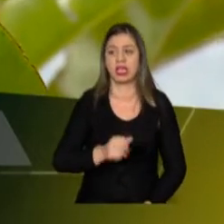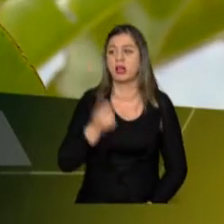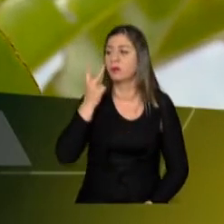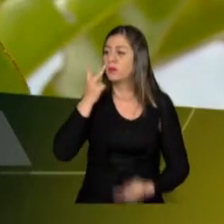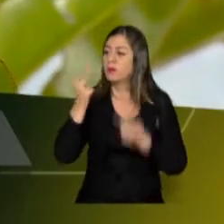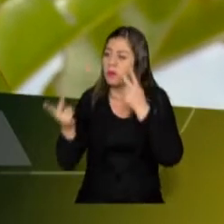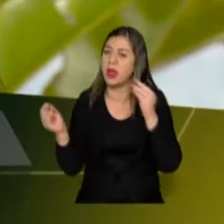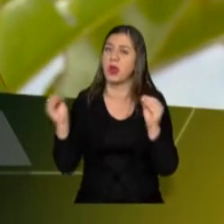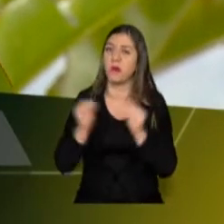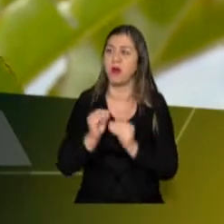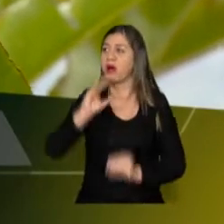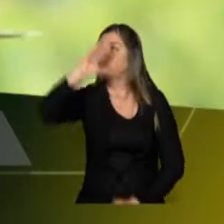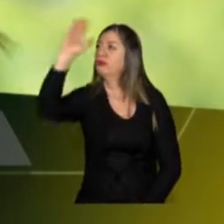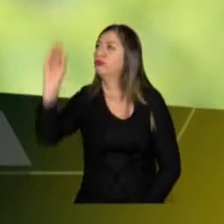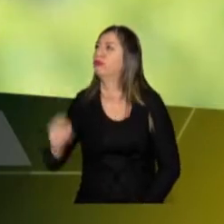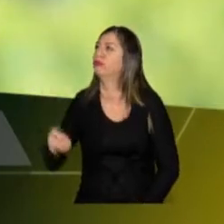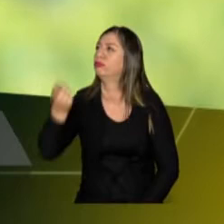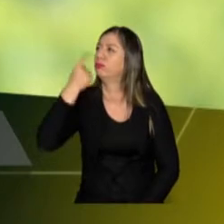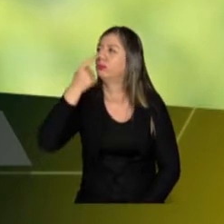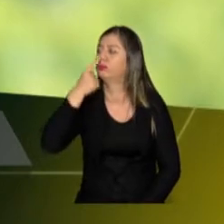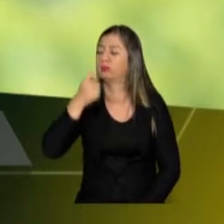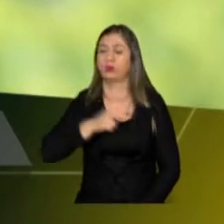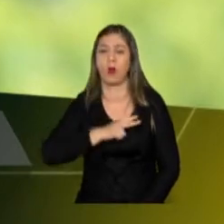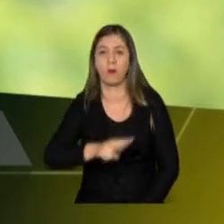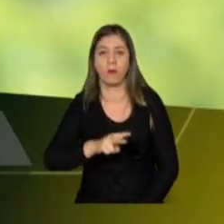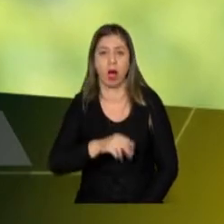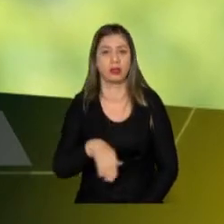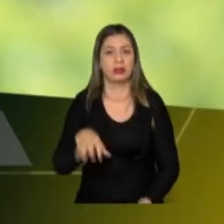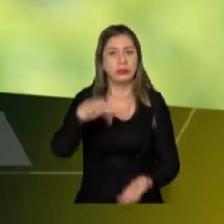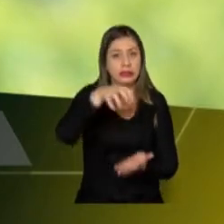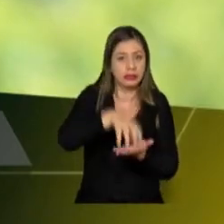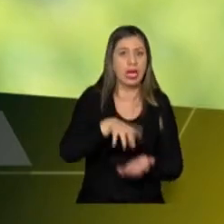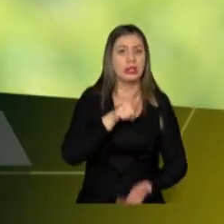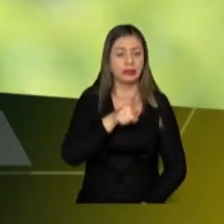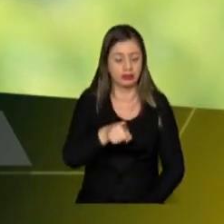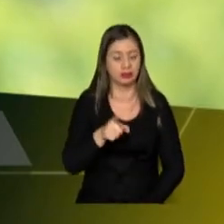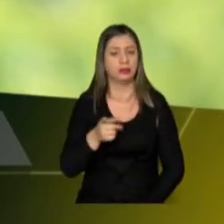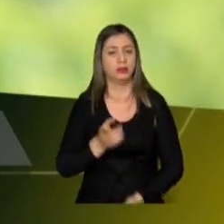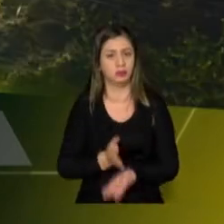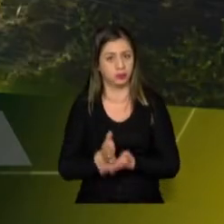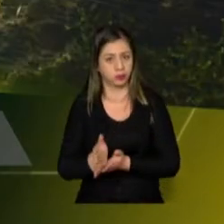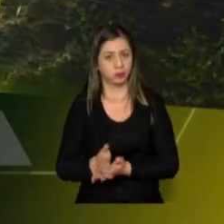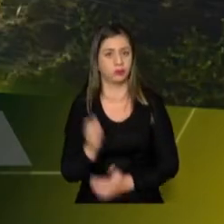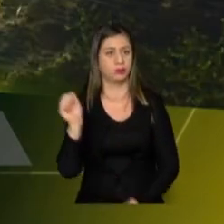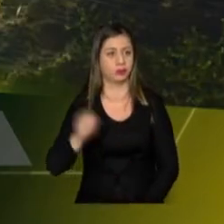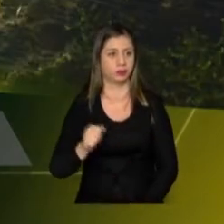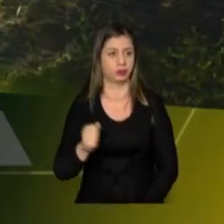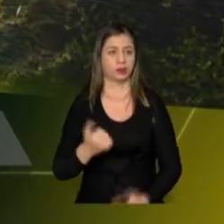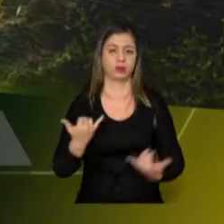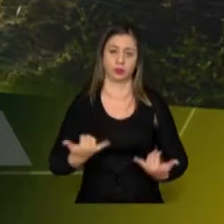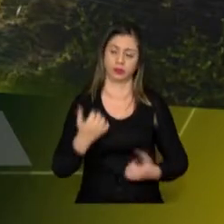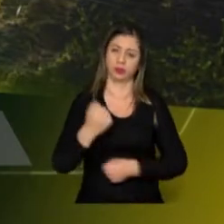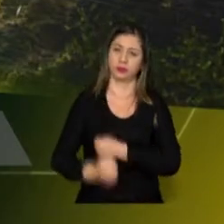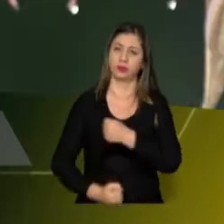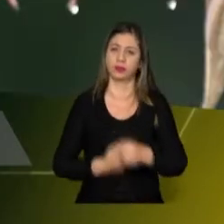observación al Pacífico, al centro del valle. ¿Es así, cierto? Es así y es también este año